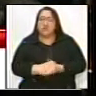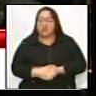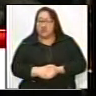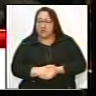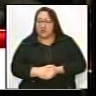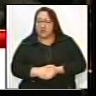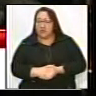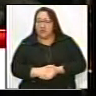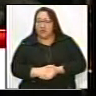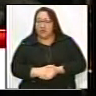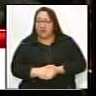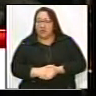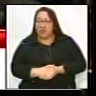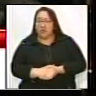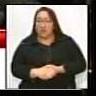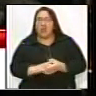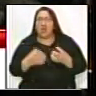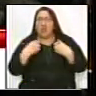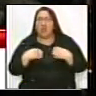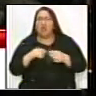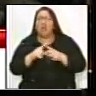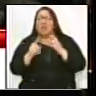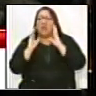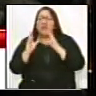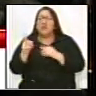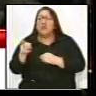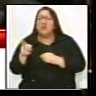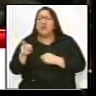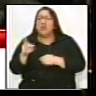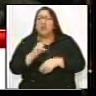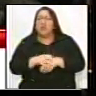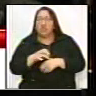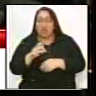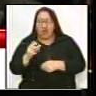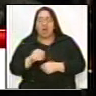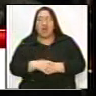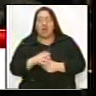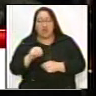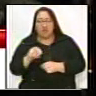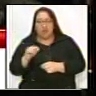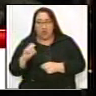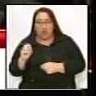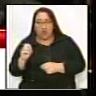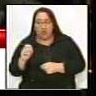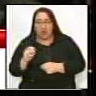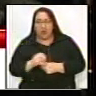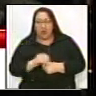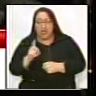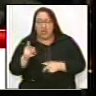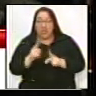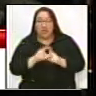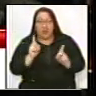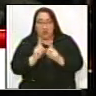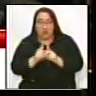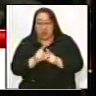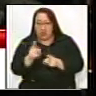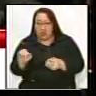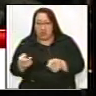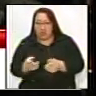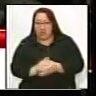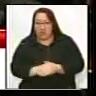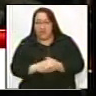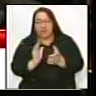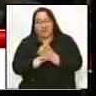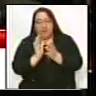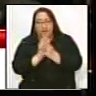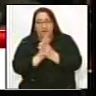¿qué abogado lo atendió en el despacho? El doctor Mario Luna, ¿no? Tenemos al doctor Mario Luna, ahí está, por favor, denle unas palmas para